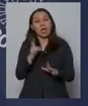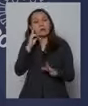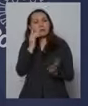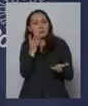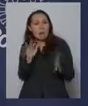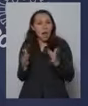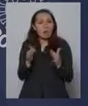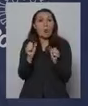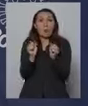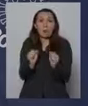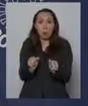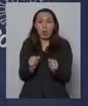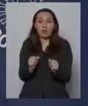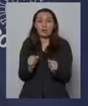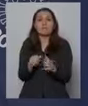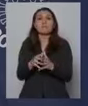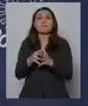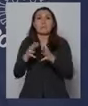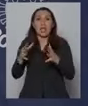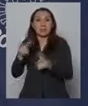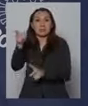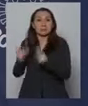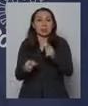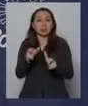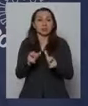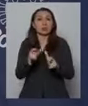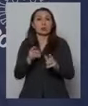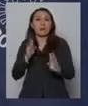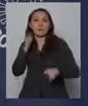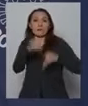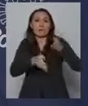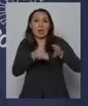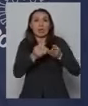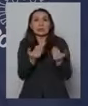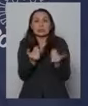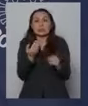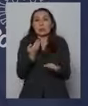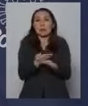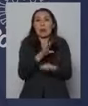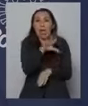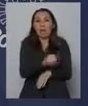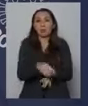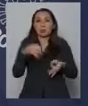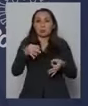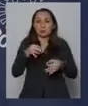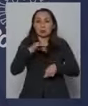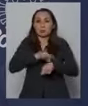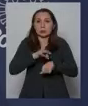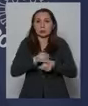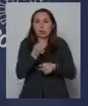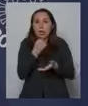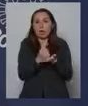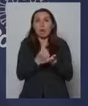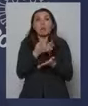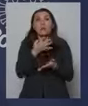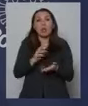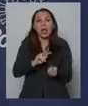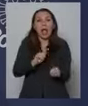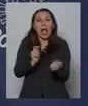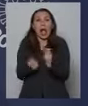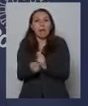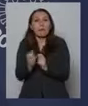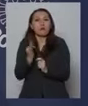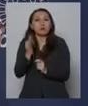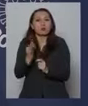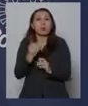que podría ocurrir un aumento en la cantidad de personas que se acercaran a pedir sus recetas debido al futuro cambio y obviamente